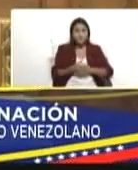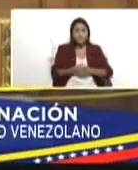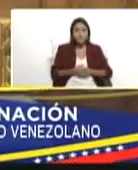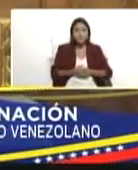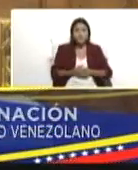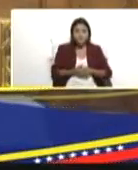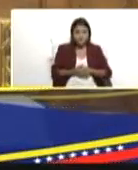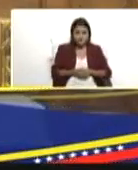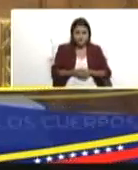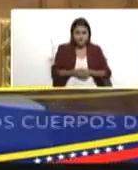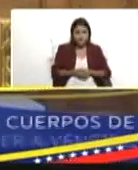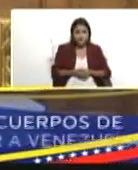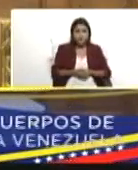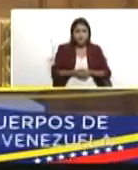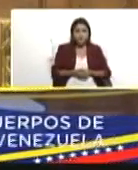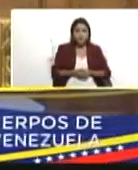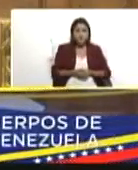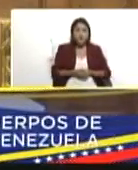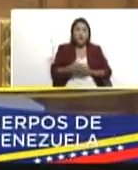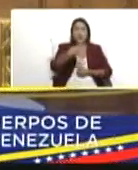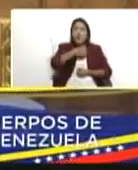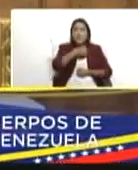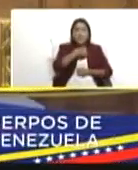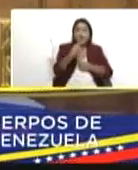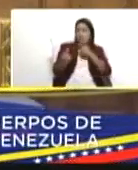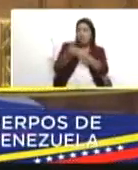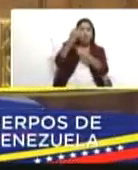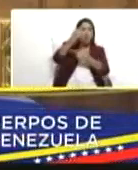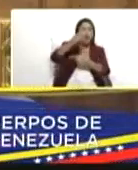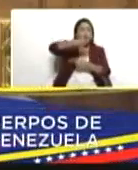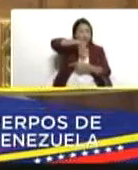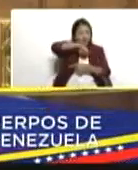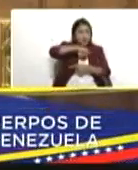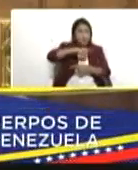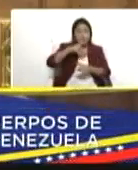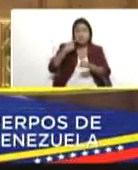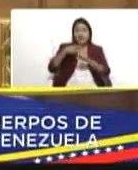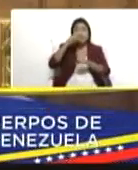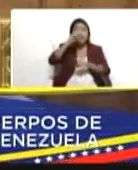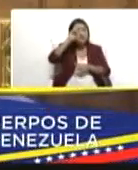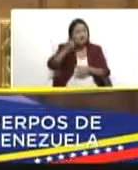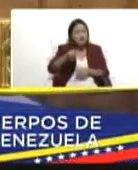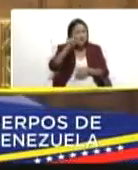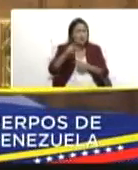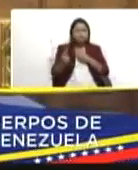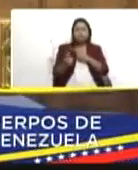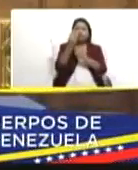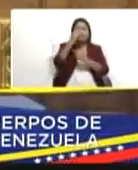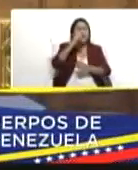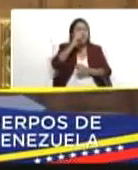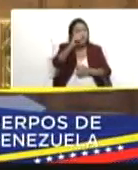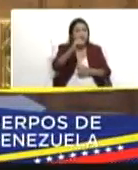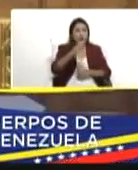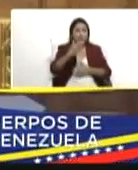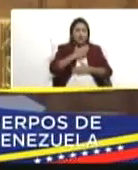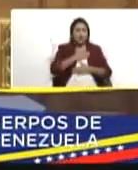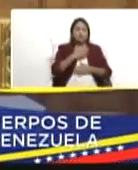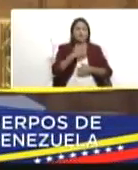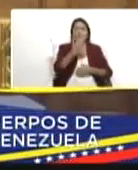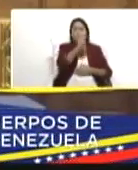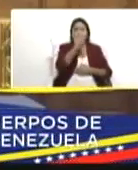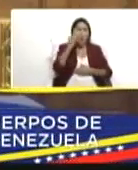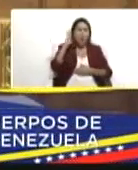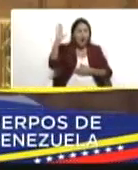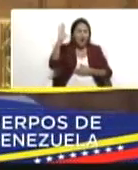podrán no han podido con nosotros ni podrán Jamás con nosotros se lo digo lo juré frente al cadáver del